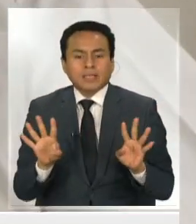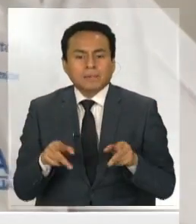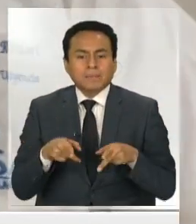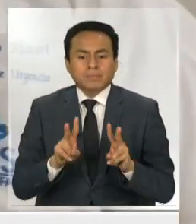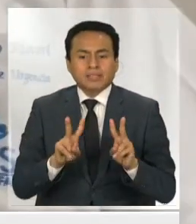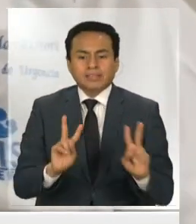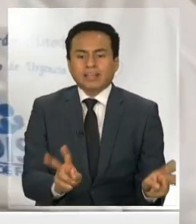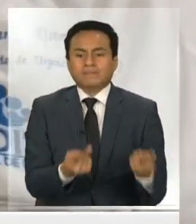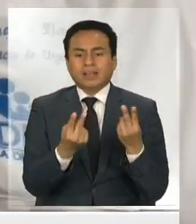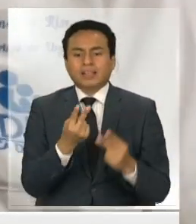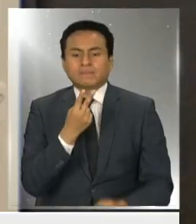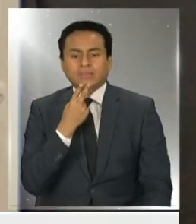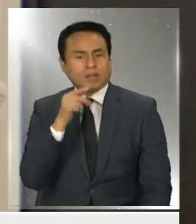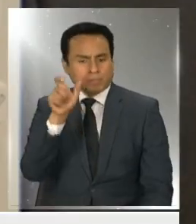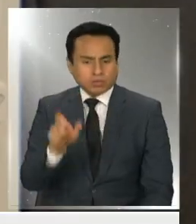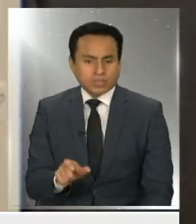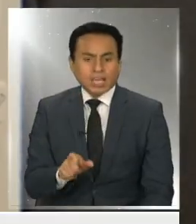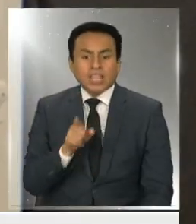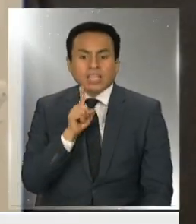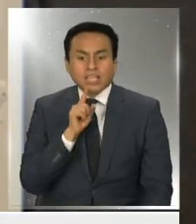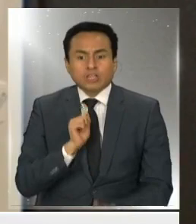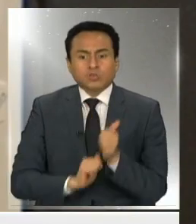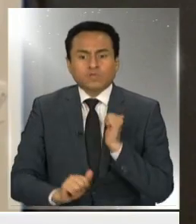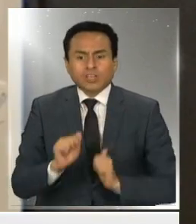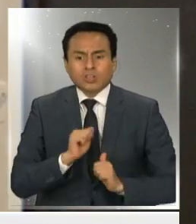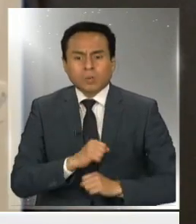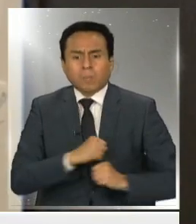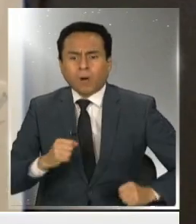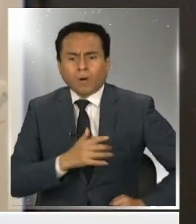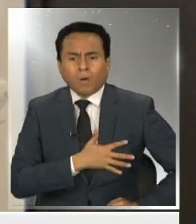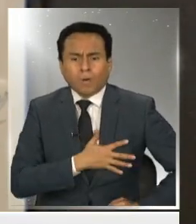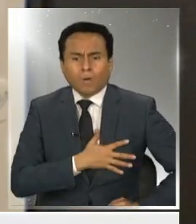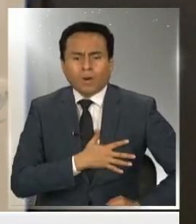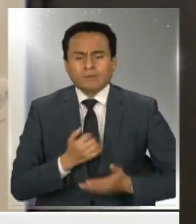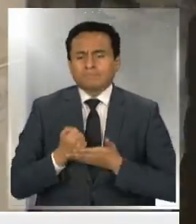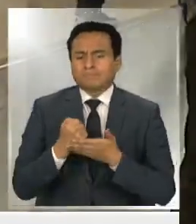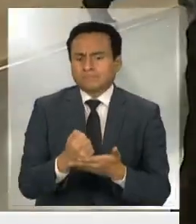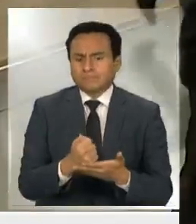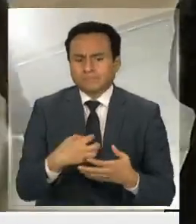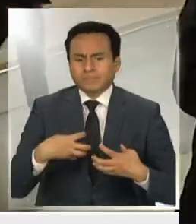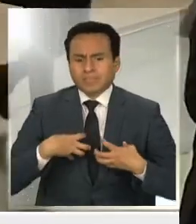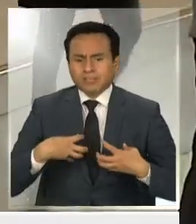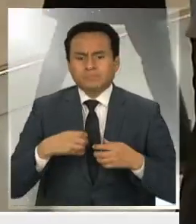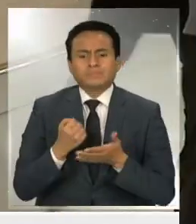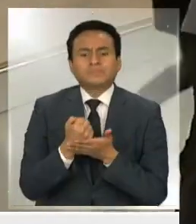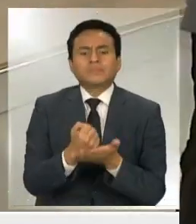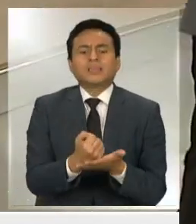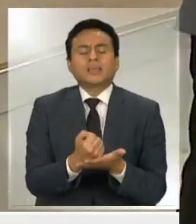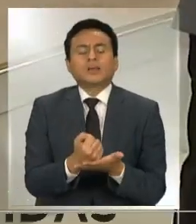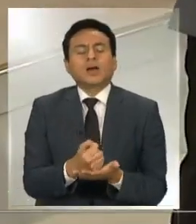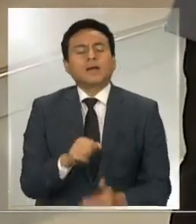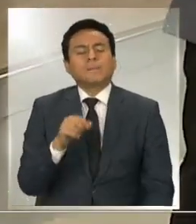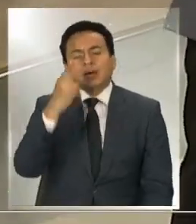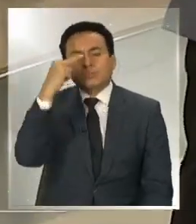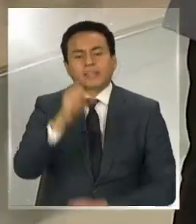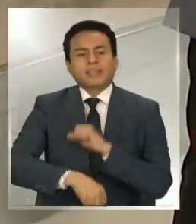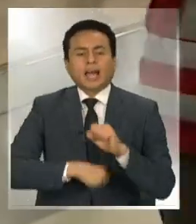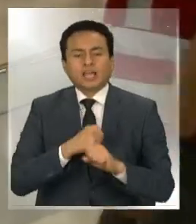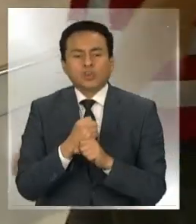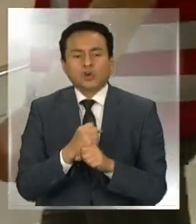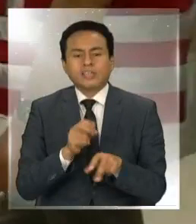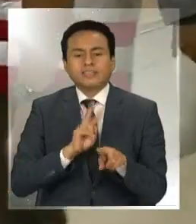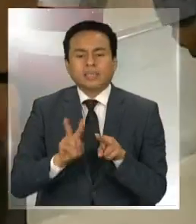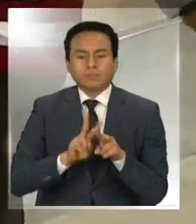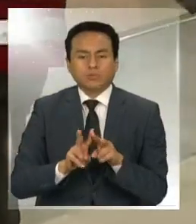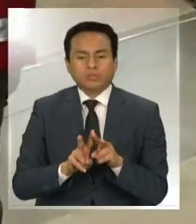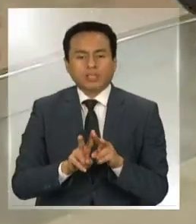permita salvar la vida de una persona que haya sufrido un paro cardíaco. A partir de marzo de este año, instalamos